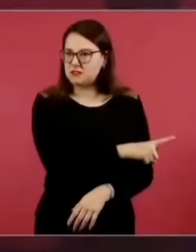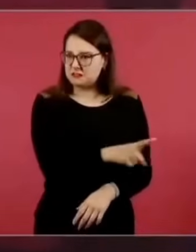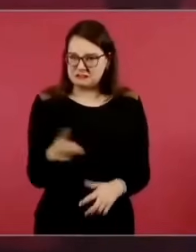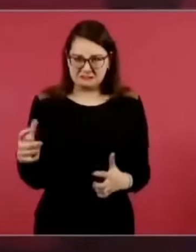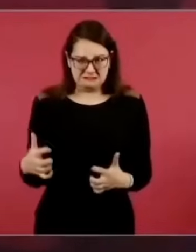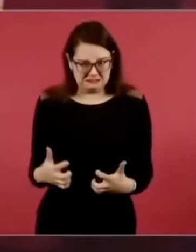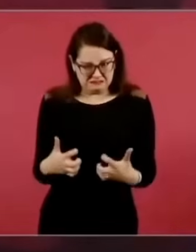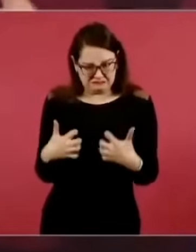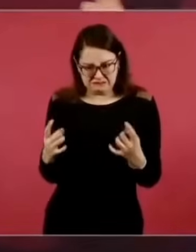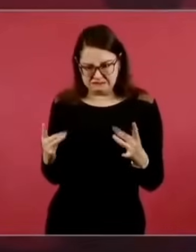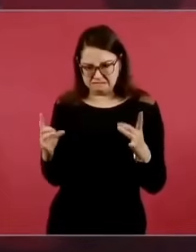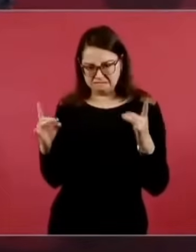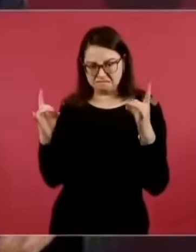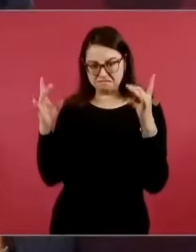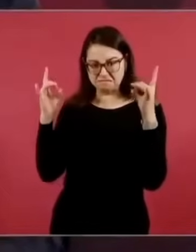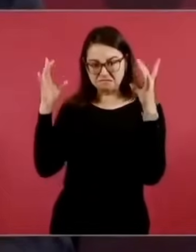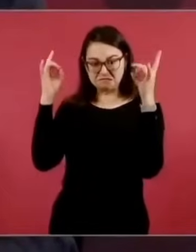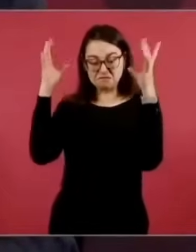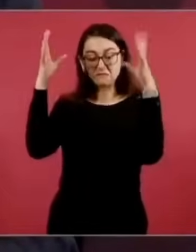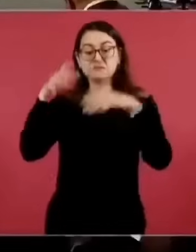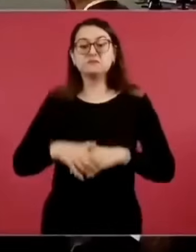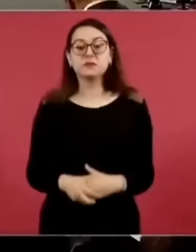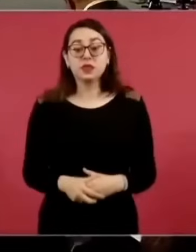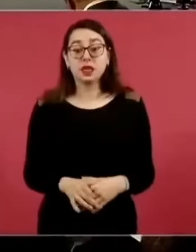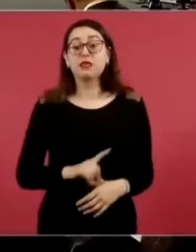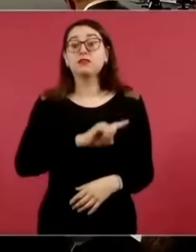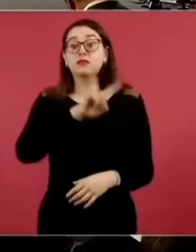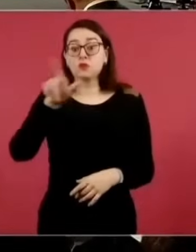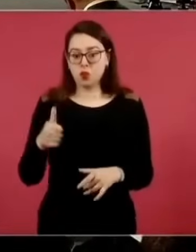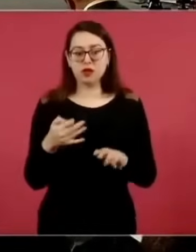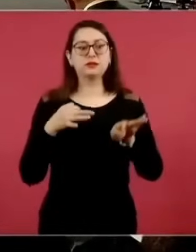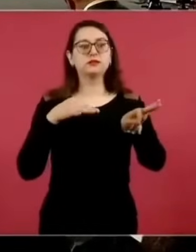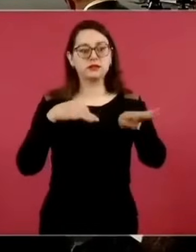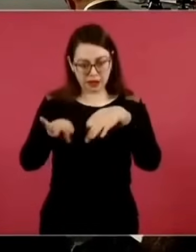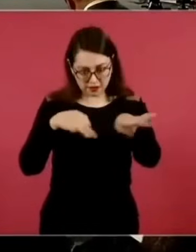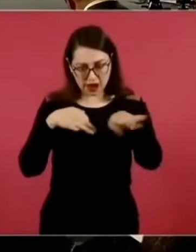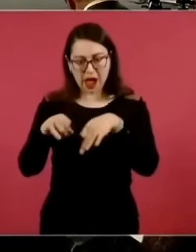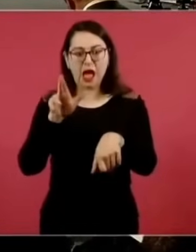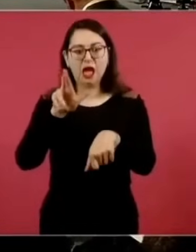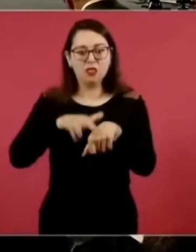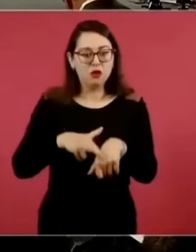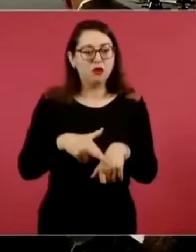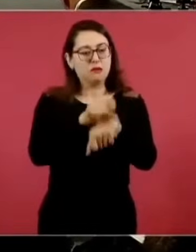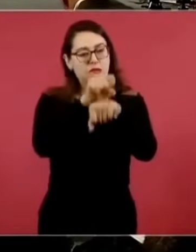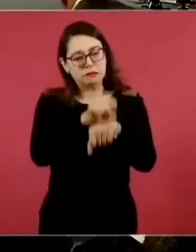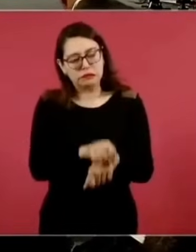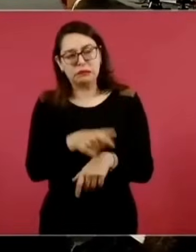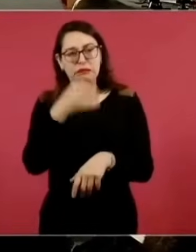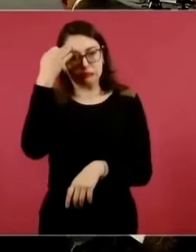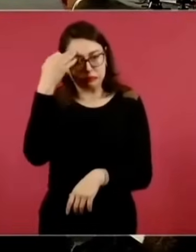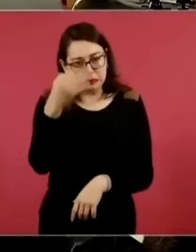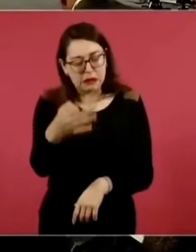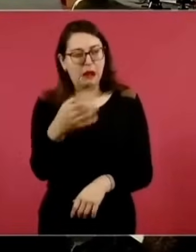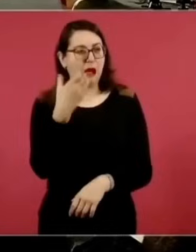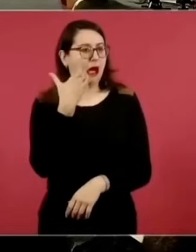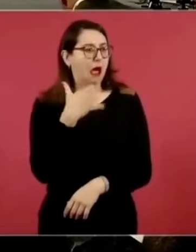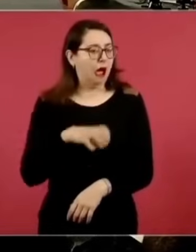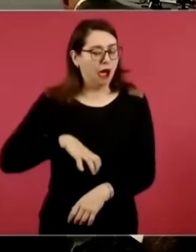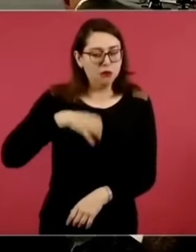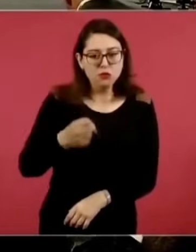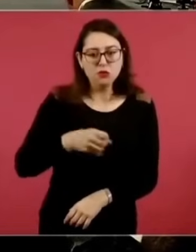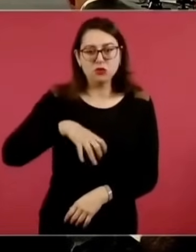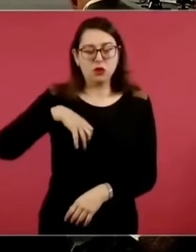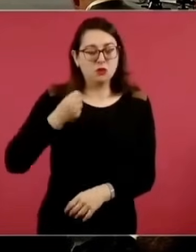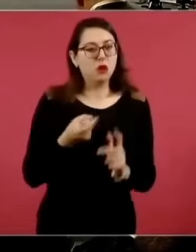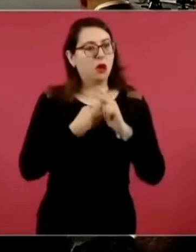y garantiza él el derecho a la huelga y en Nuevo León duran muchísimo las